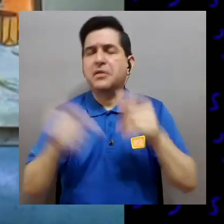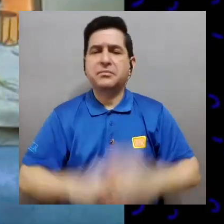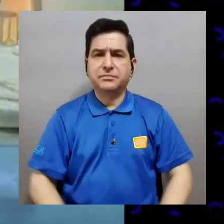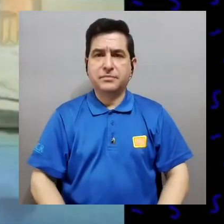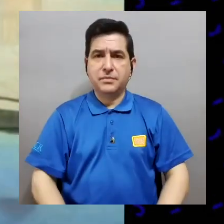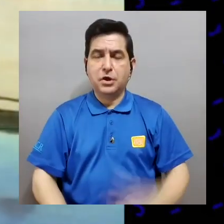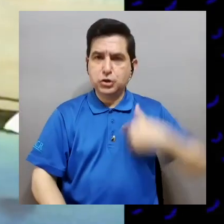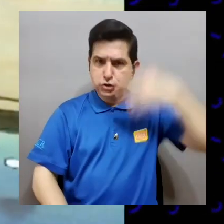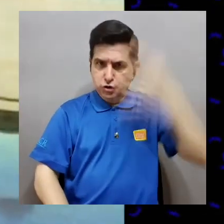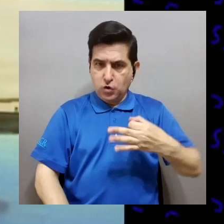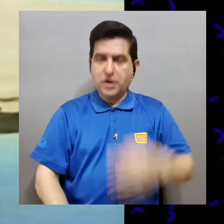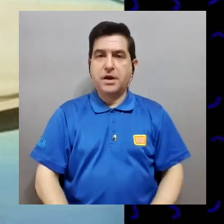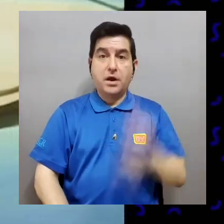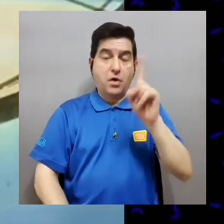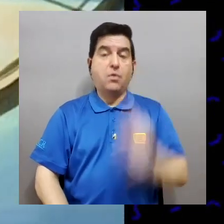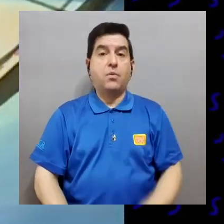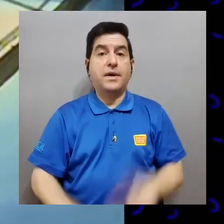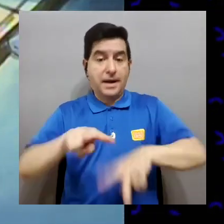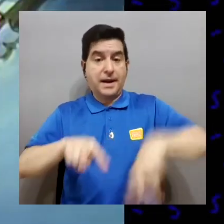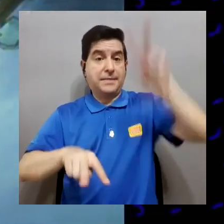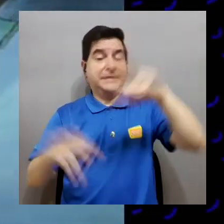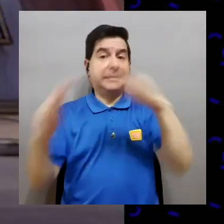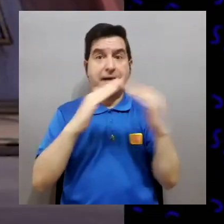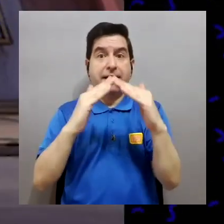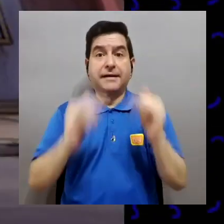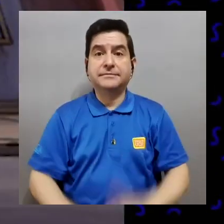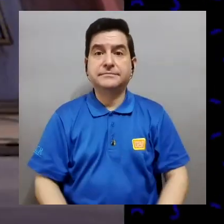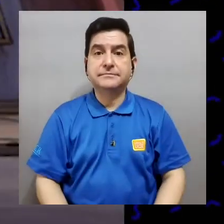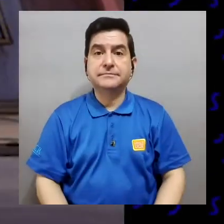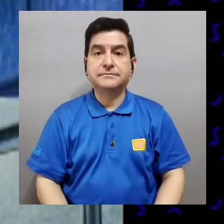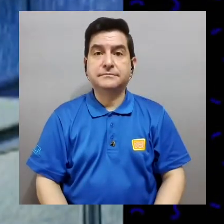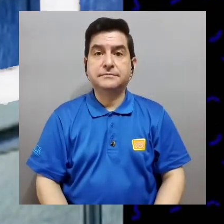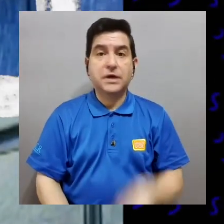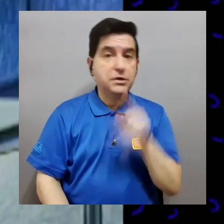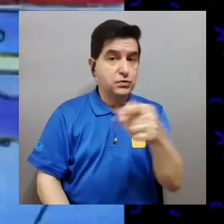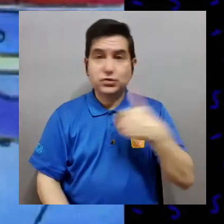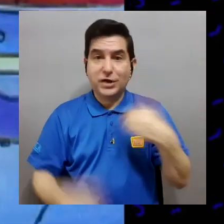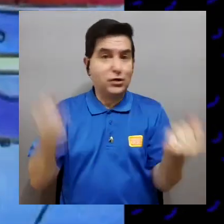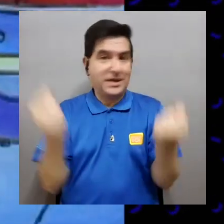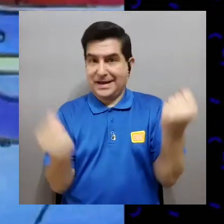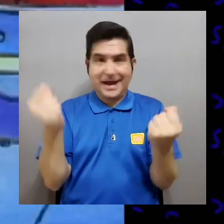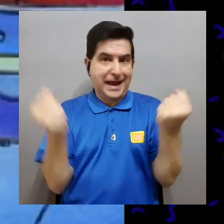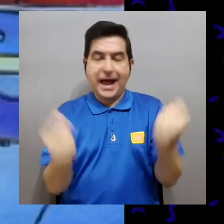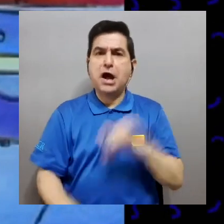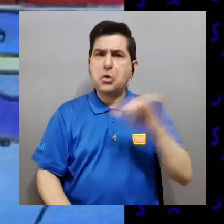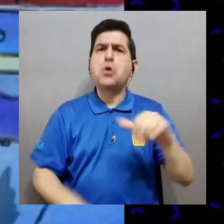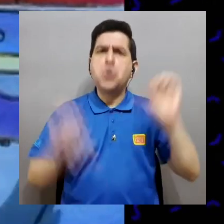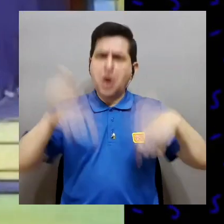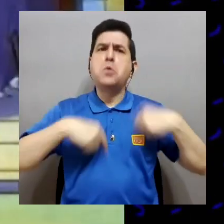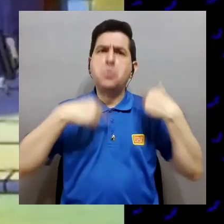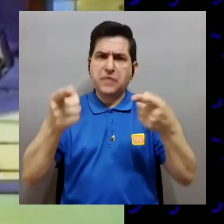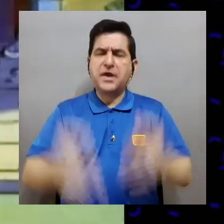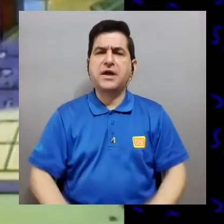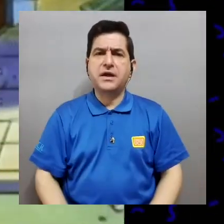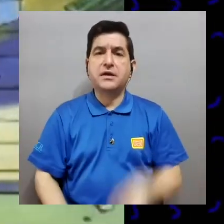entonces eso creo que es una de las grandes facilidades que tiene la ciudad, que si no tenés carro, igual puedes mover.